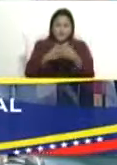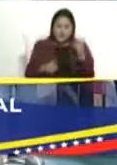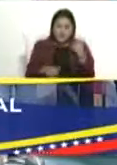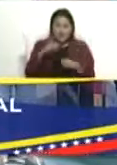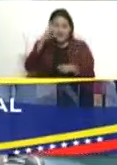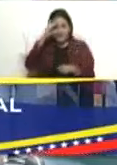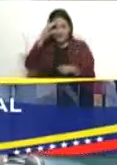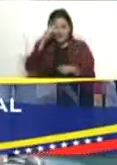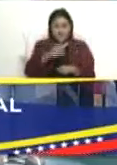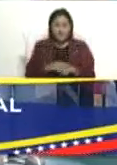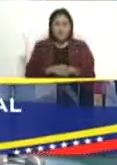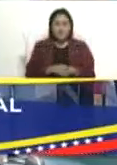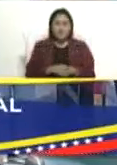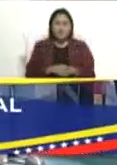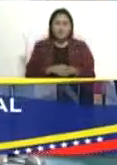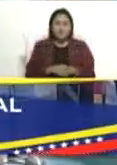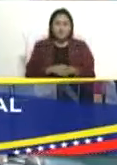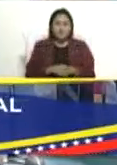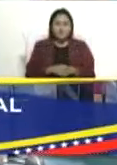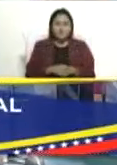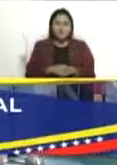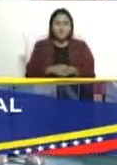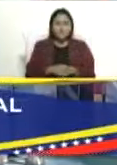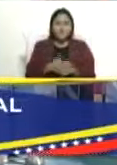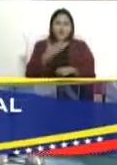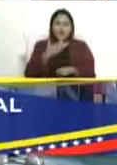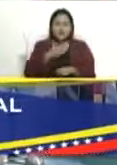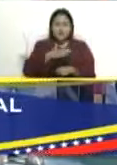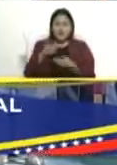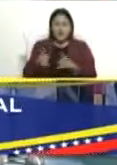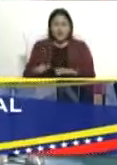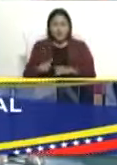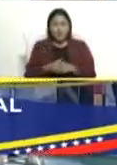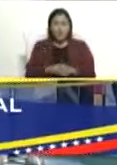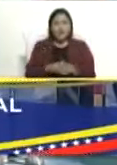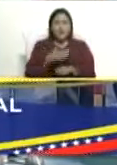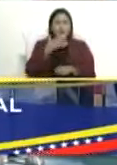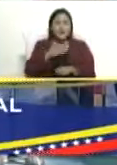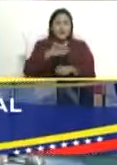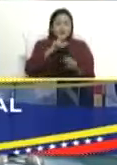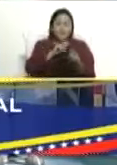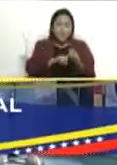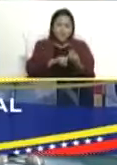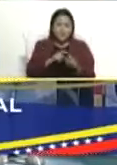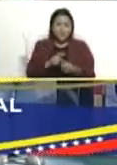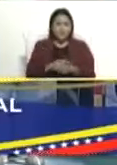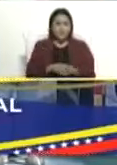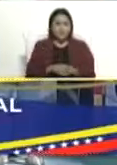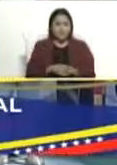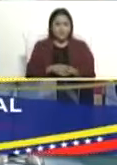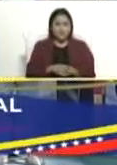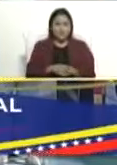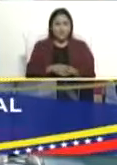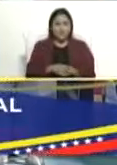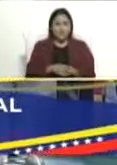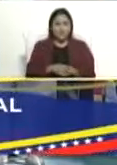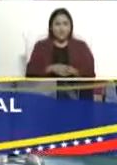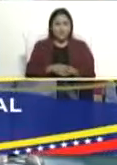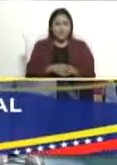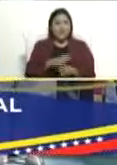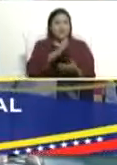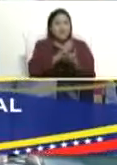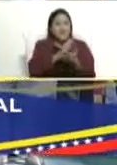Delcy Rodríguez. Gracias a mis hijos, gracias a mi esposa Camila por mantenerme con